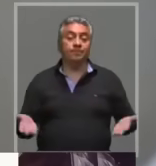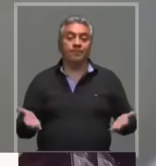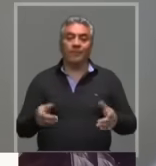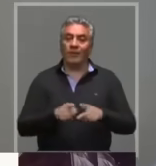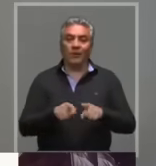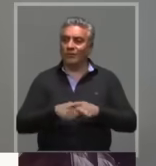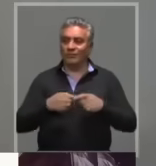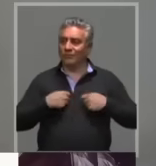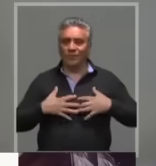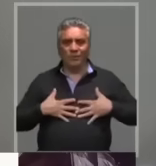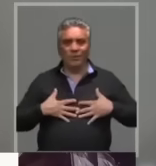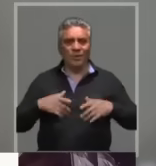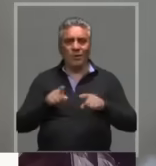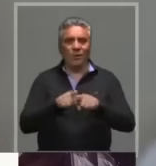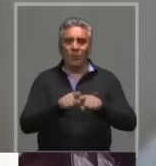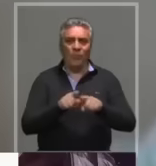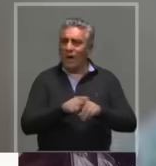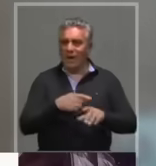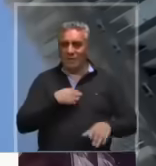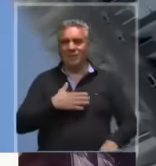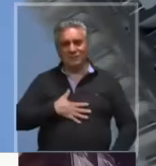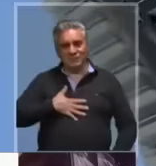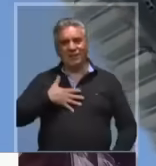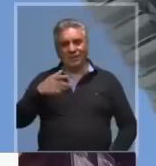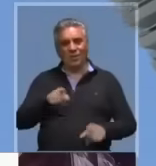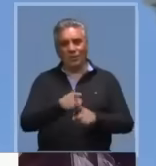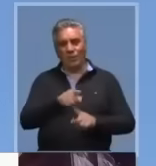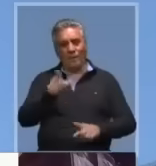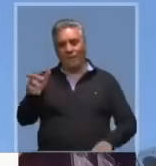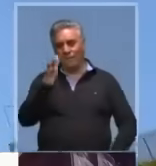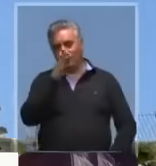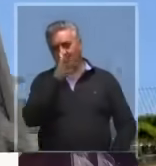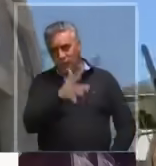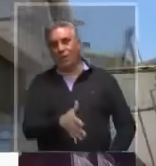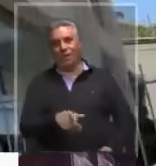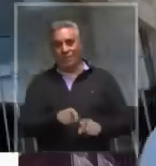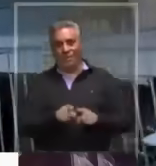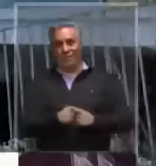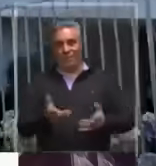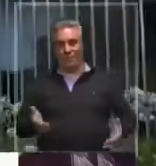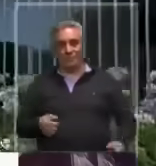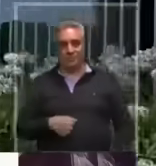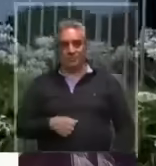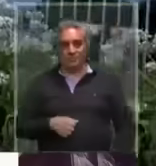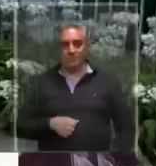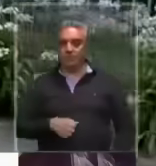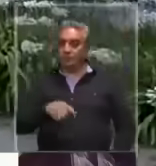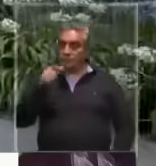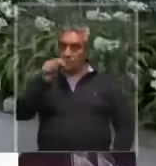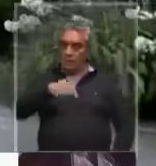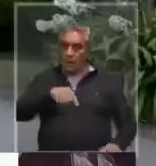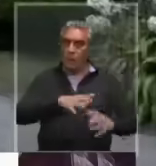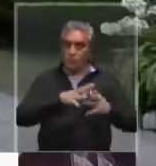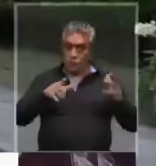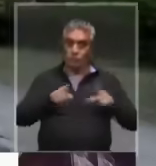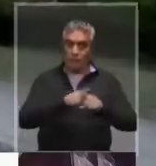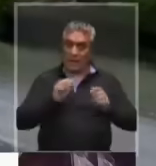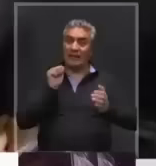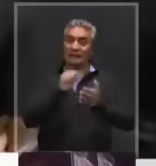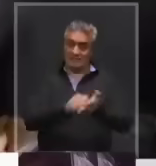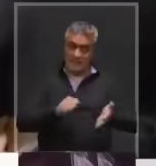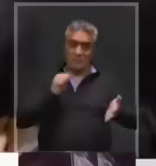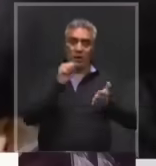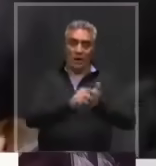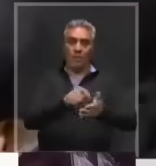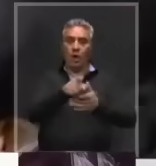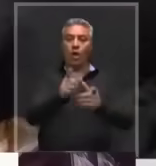ya casi como una burla lo que está pasando en realidad. Una de las tantas reacciones que ha habido por este caso es la apertura de una